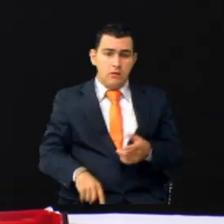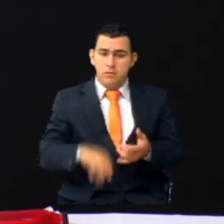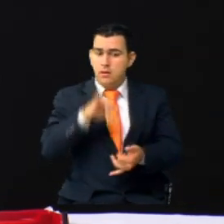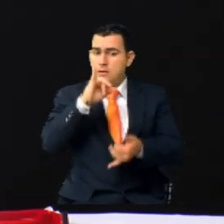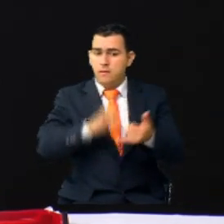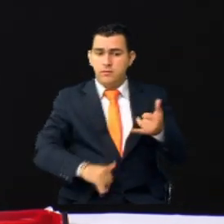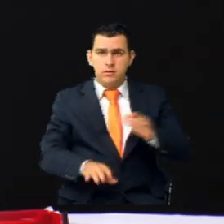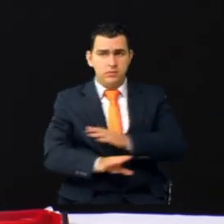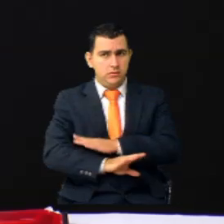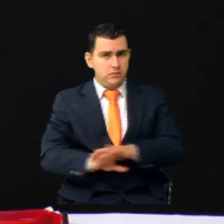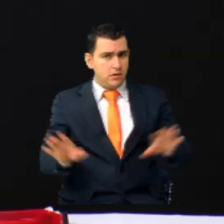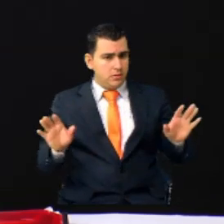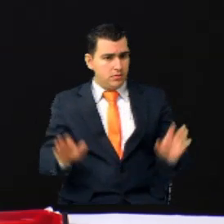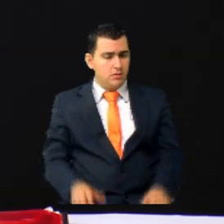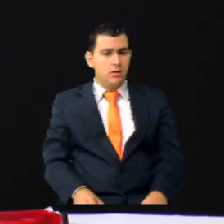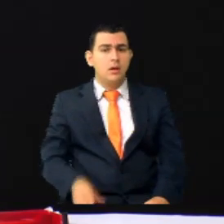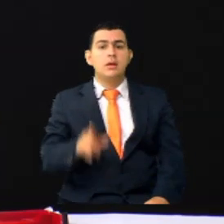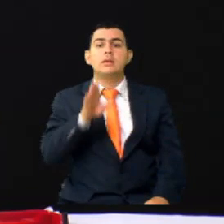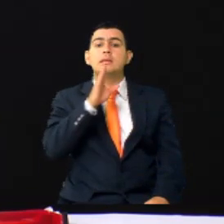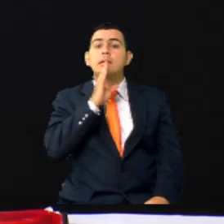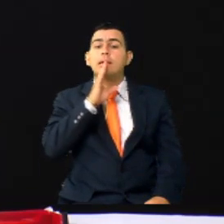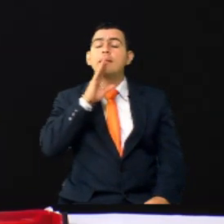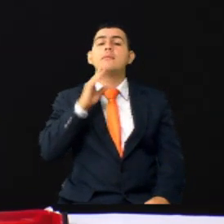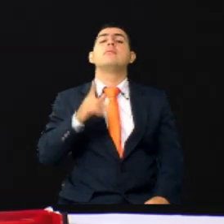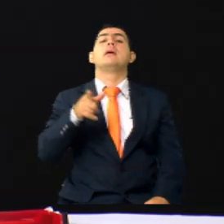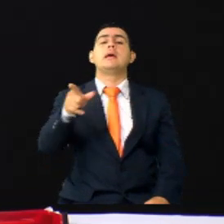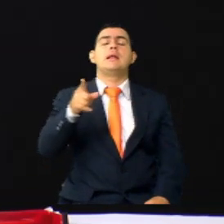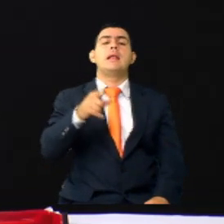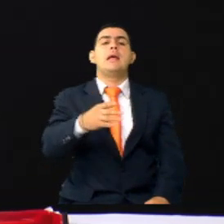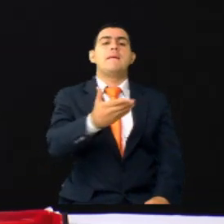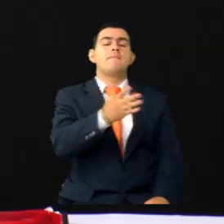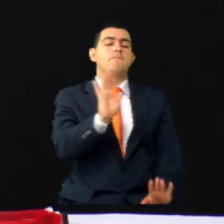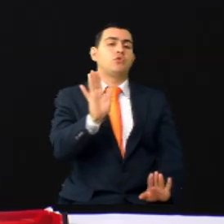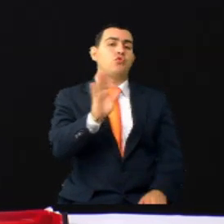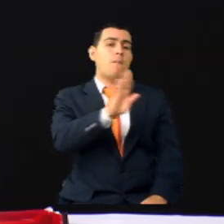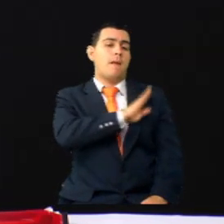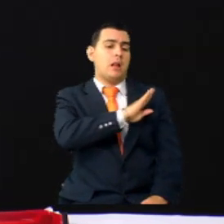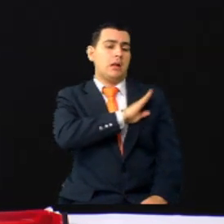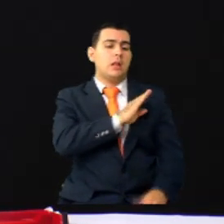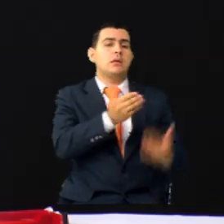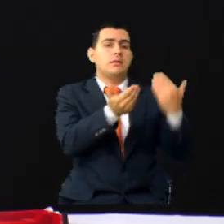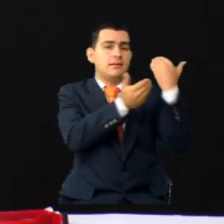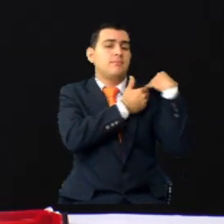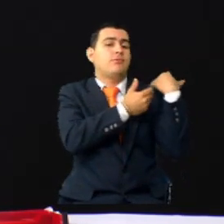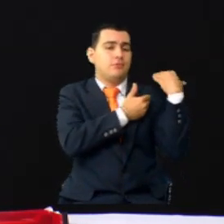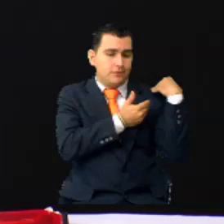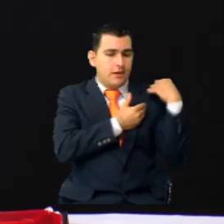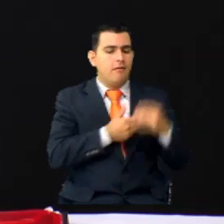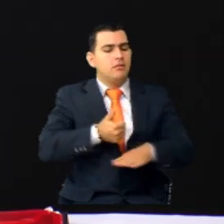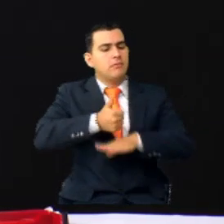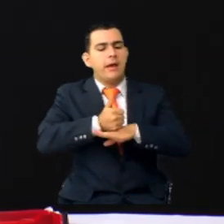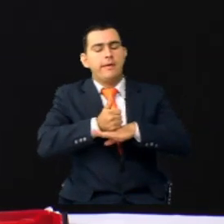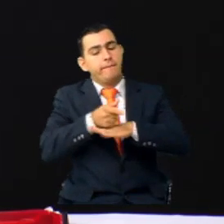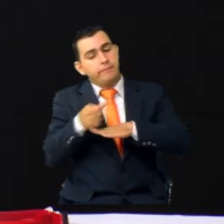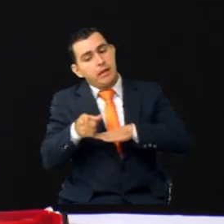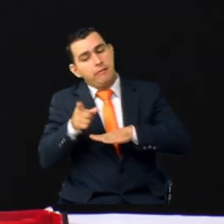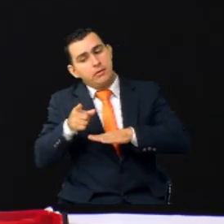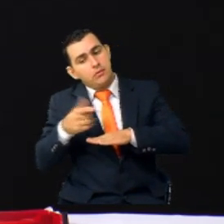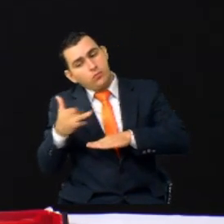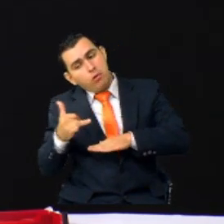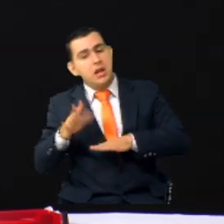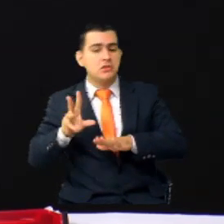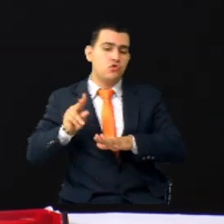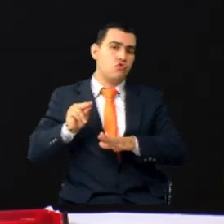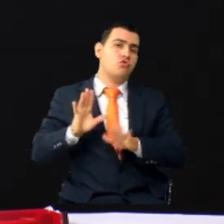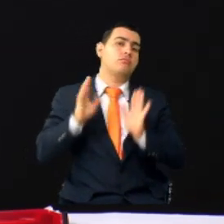proceso y es el mandatario quien tiene el lapicero y él sabe con qué equipo debe contar y con quién debe contar. Allí está